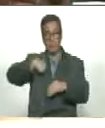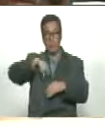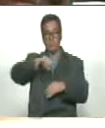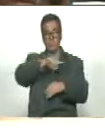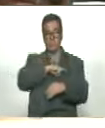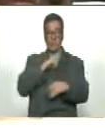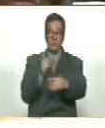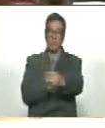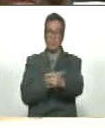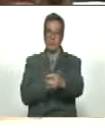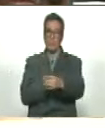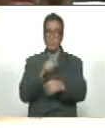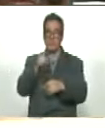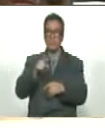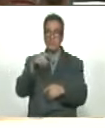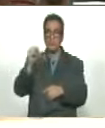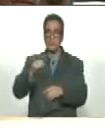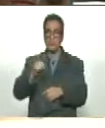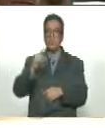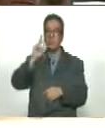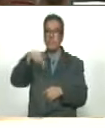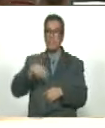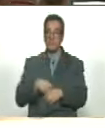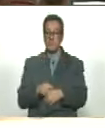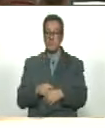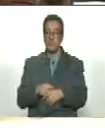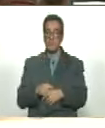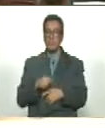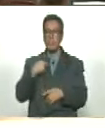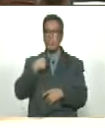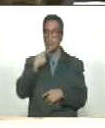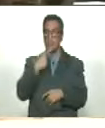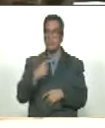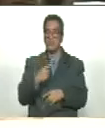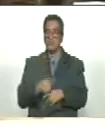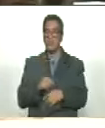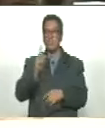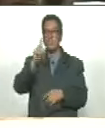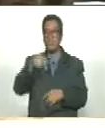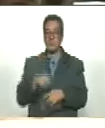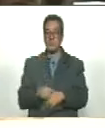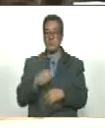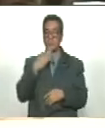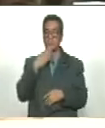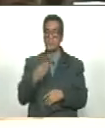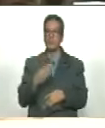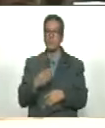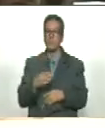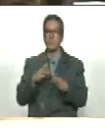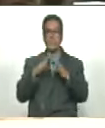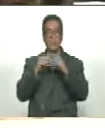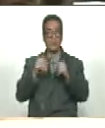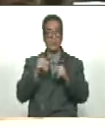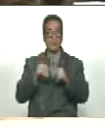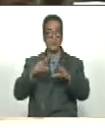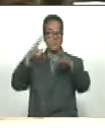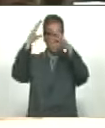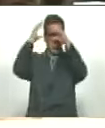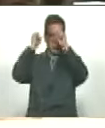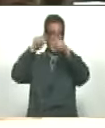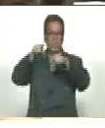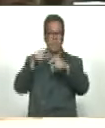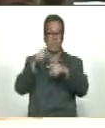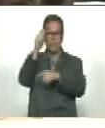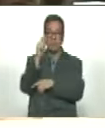son nuestros hermanos. Por supuesto, también decir que, bueno, también solicitamos a todo este Parlamento, a